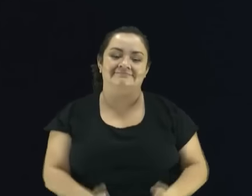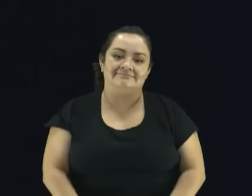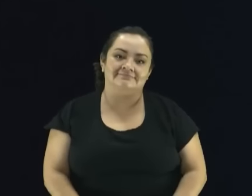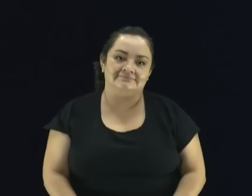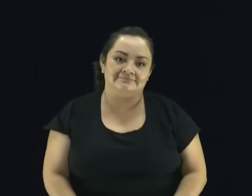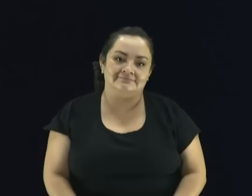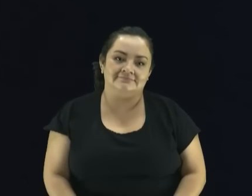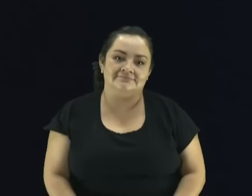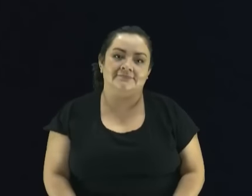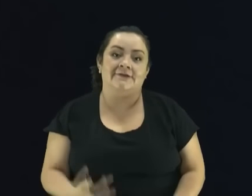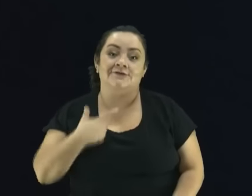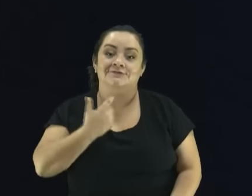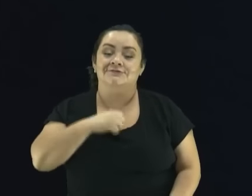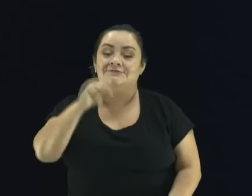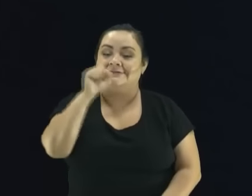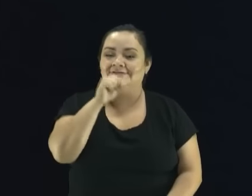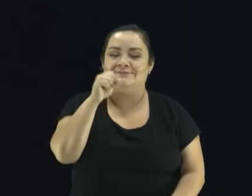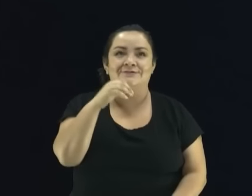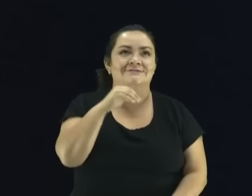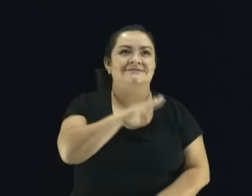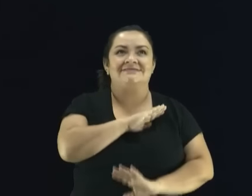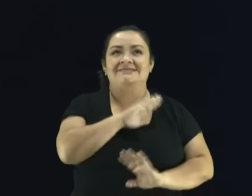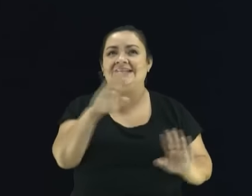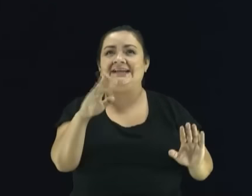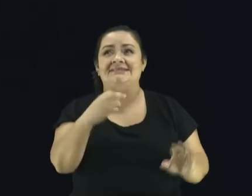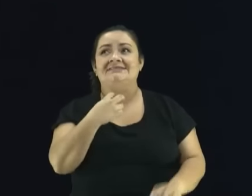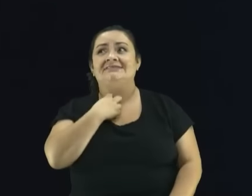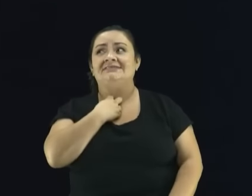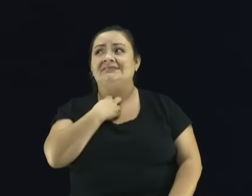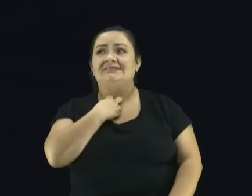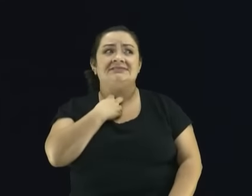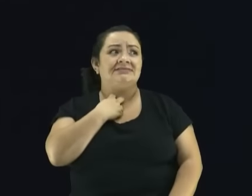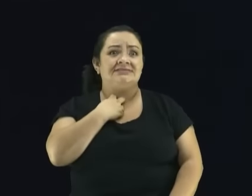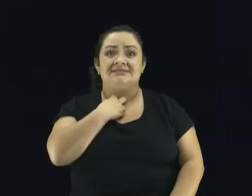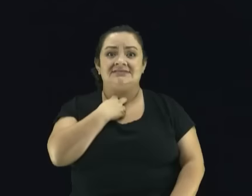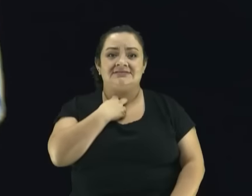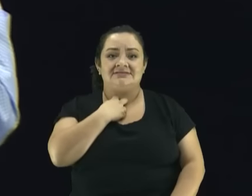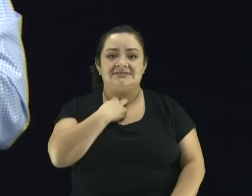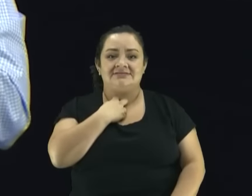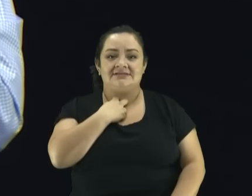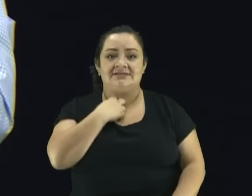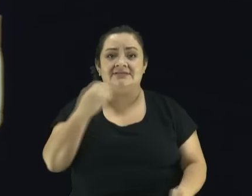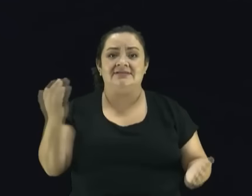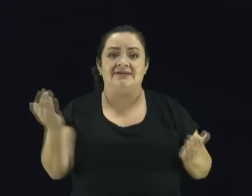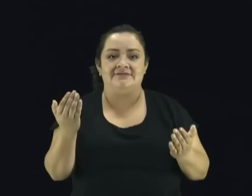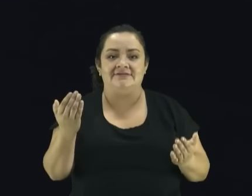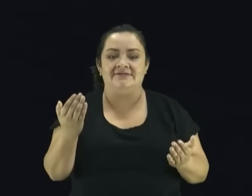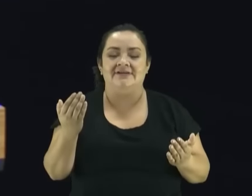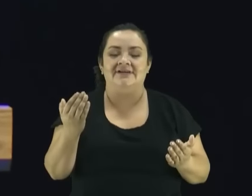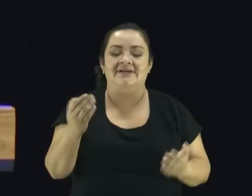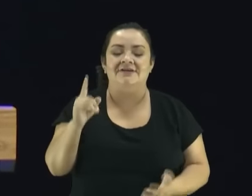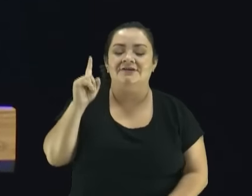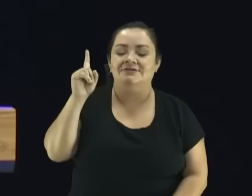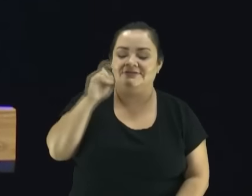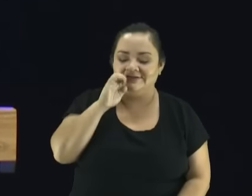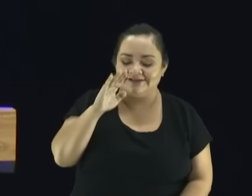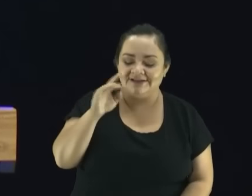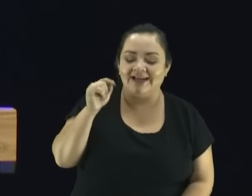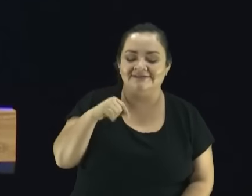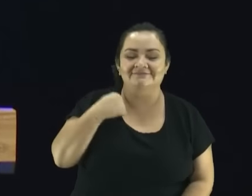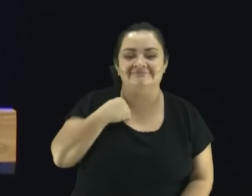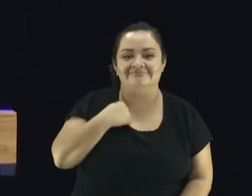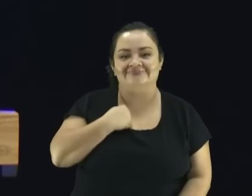cuando decimos vulgarmente estamos topados al muro y nadie nos quiere ni saludar Ahí está un Dios que te dije no te dejaré ni